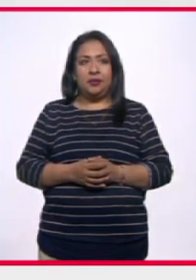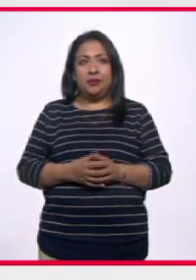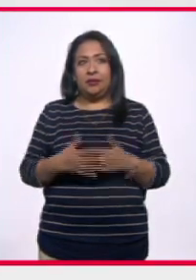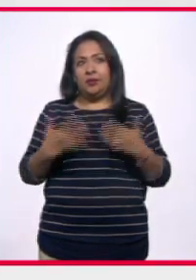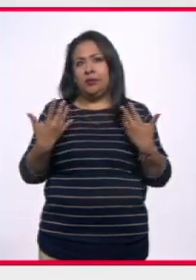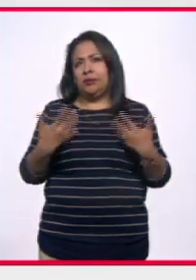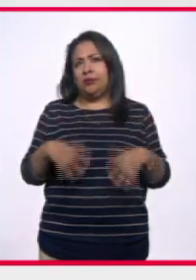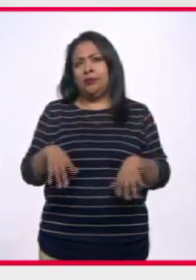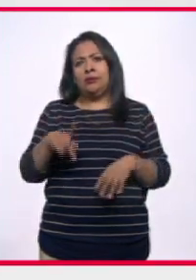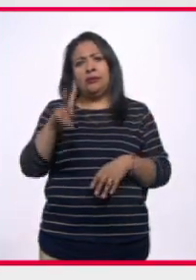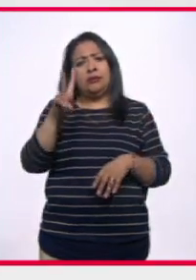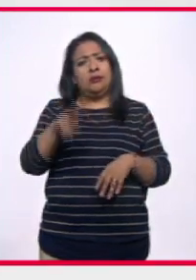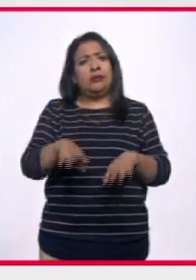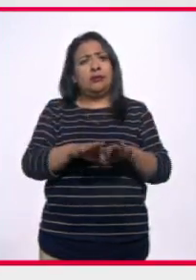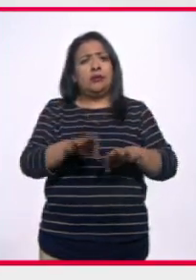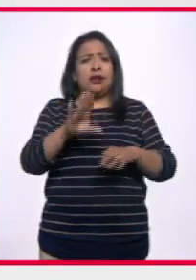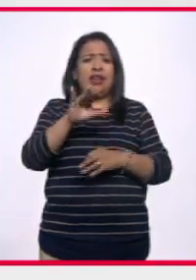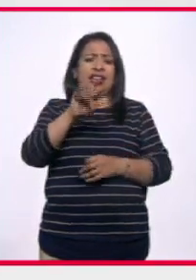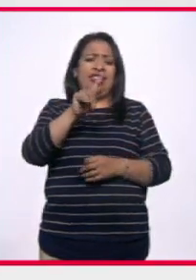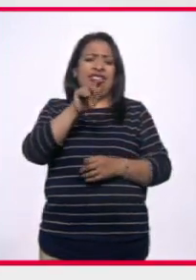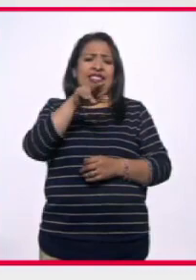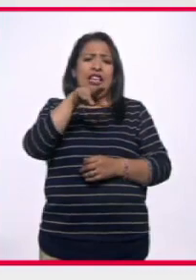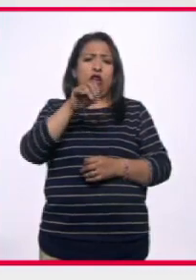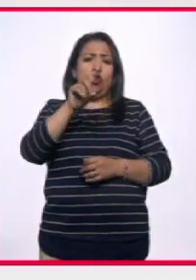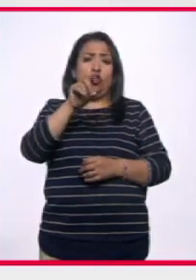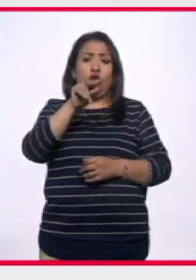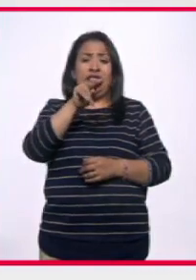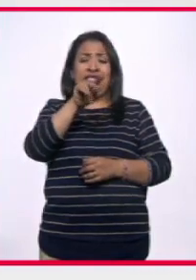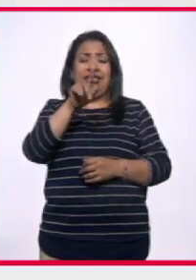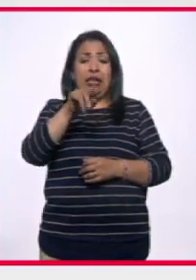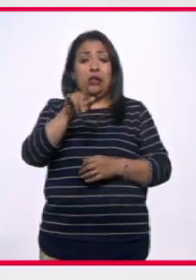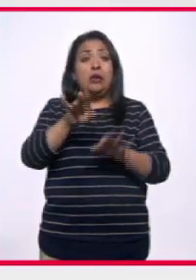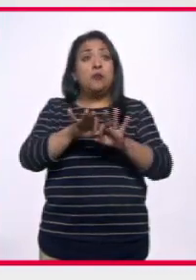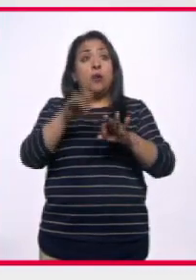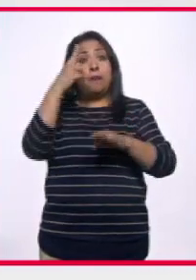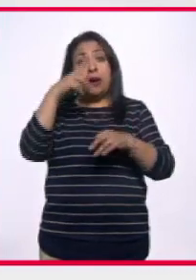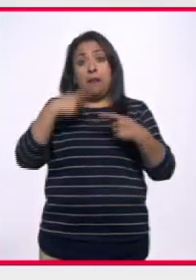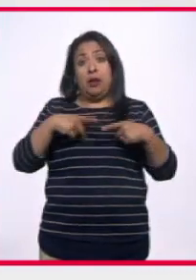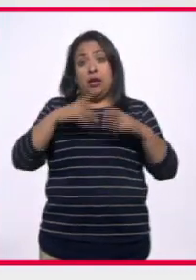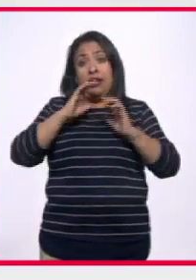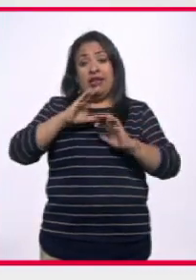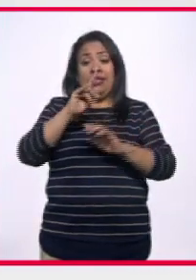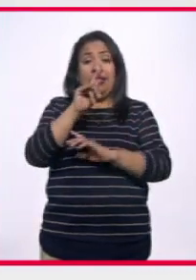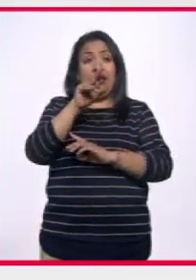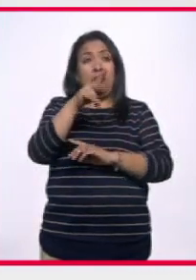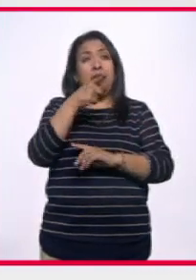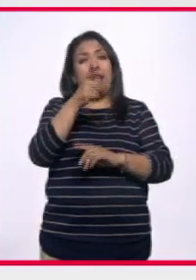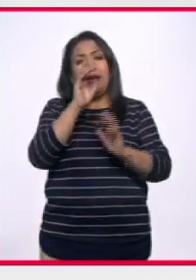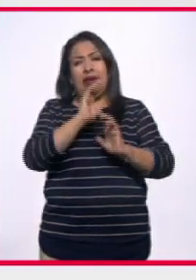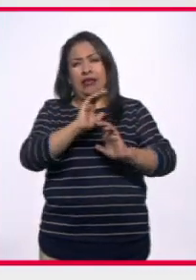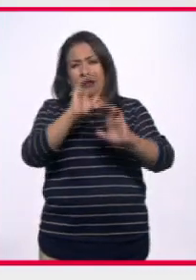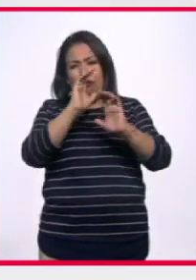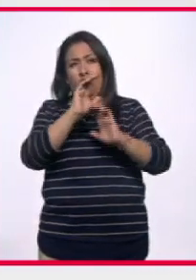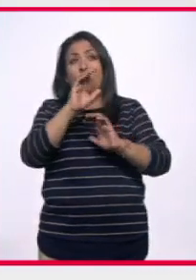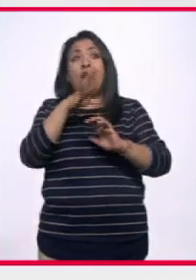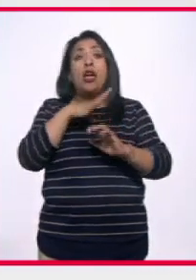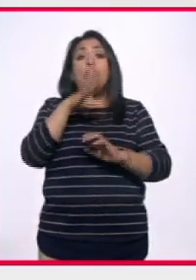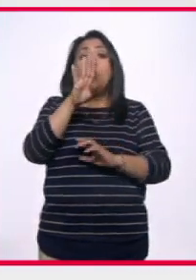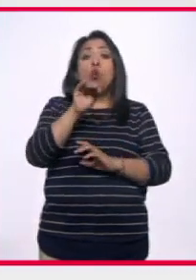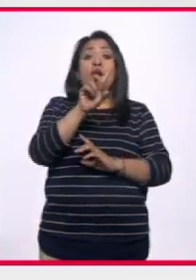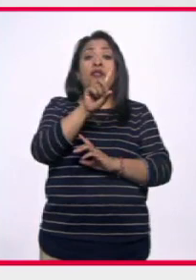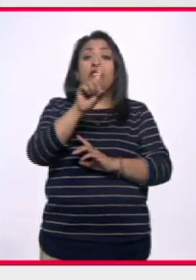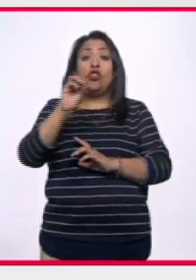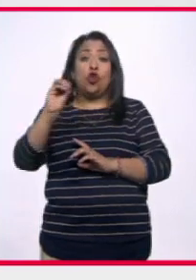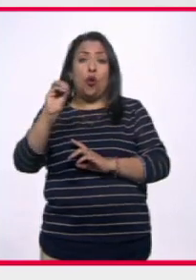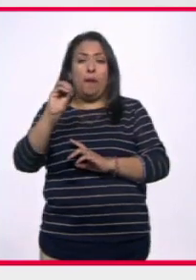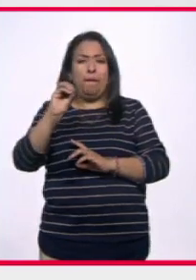un clásico de gaetano donizetti que es todo un mito para los tenores sobre todo en esta canción de mesa mí porque incluye 92 de